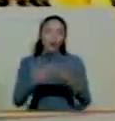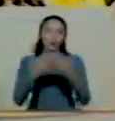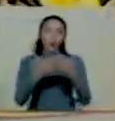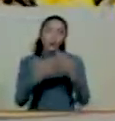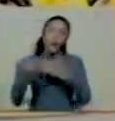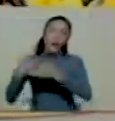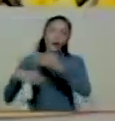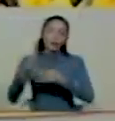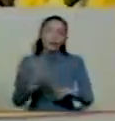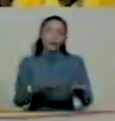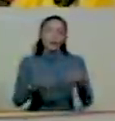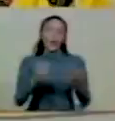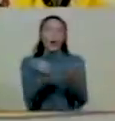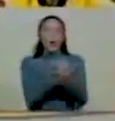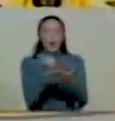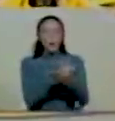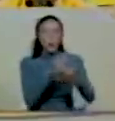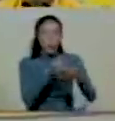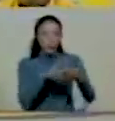Se ríe, se asombra ella.